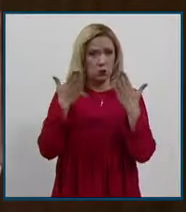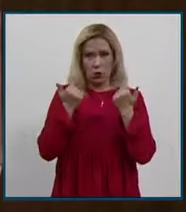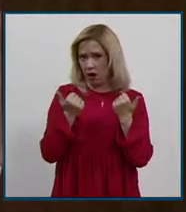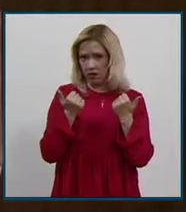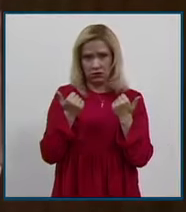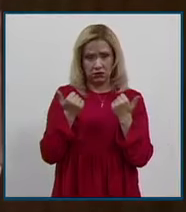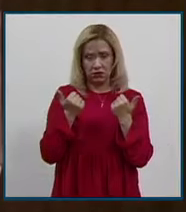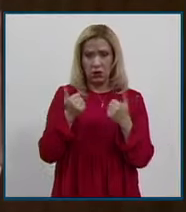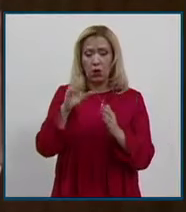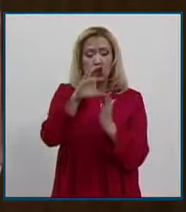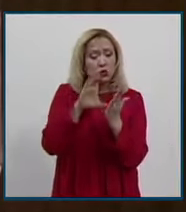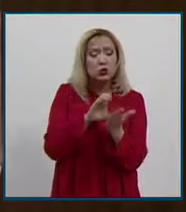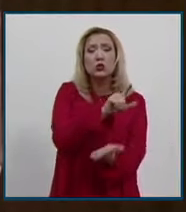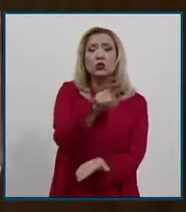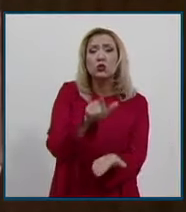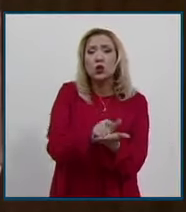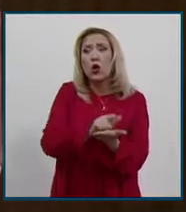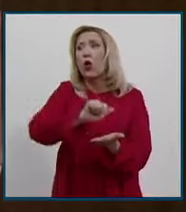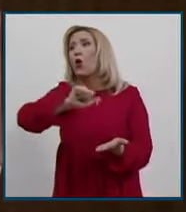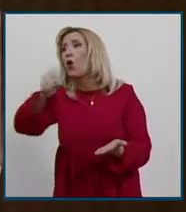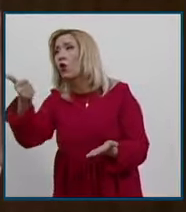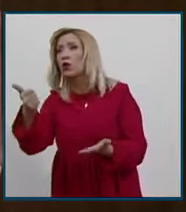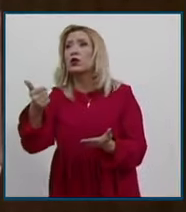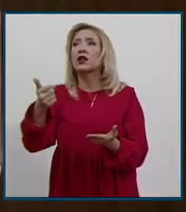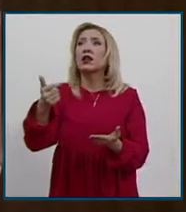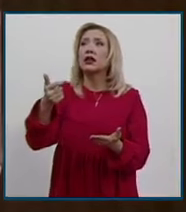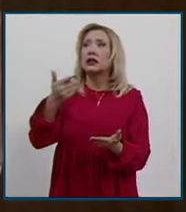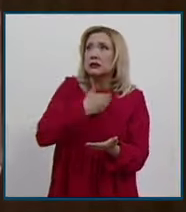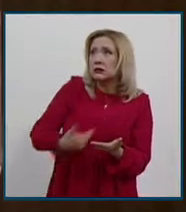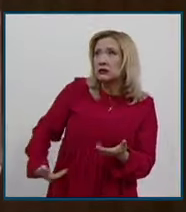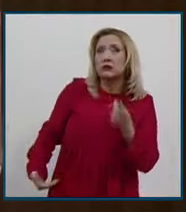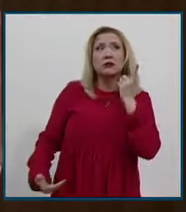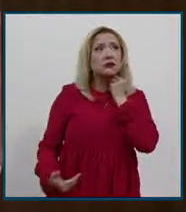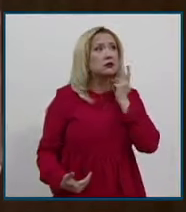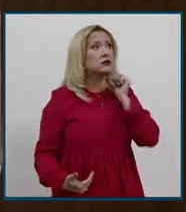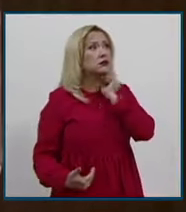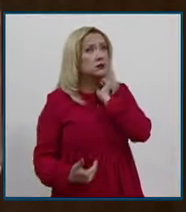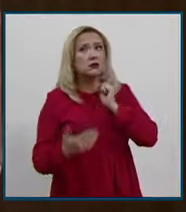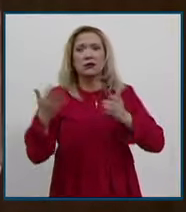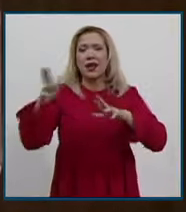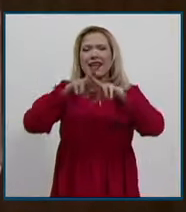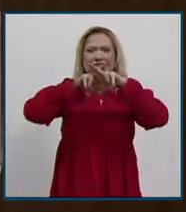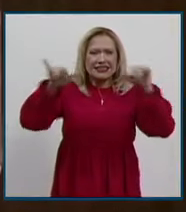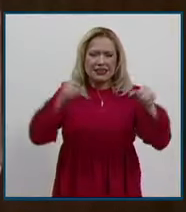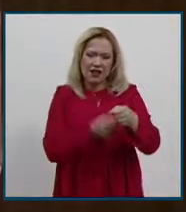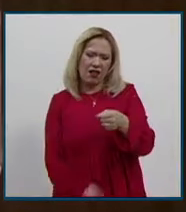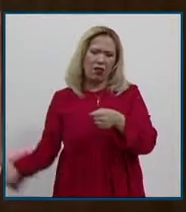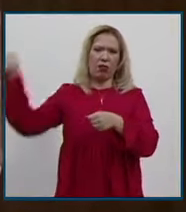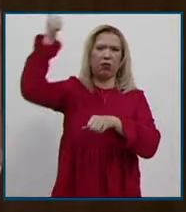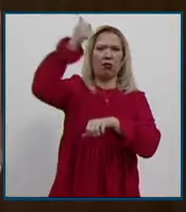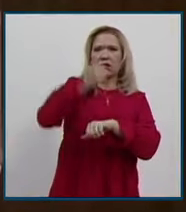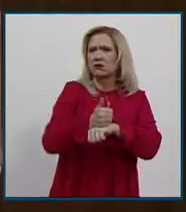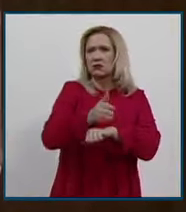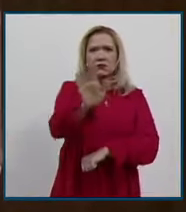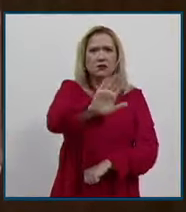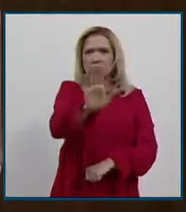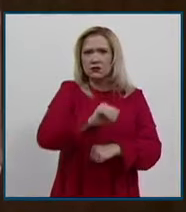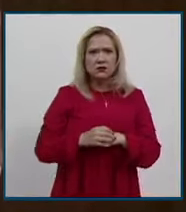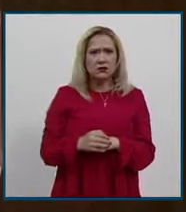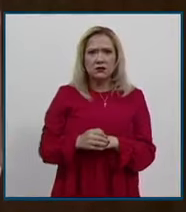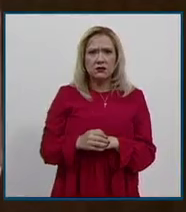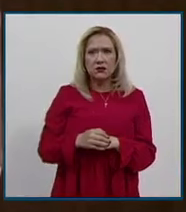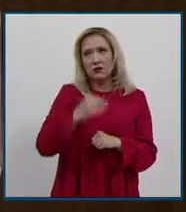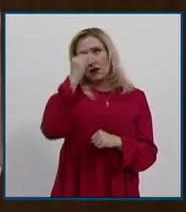encima de la Constitución no hay poder alguno nada ni nadie no permitamos que esto se olvide